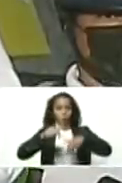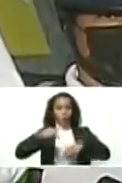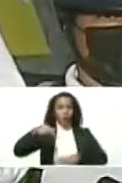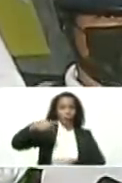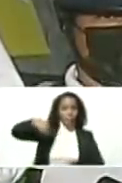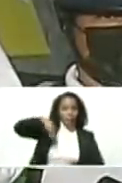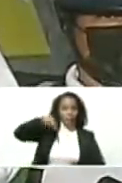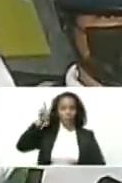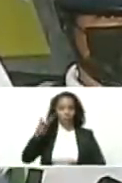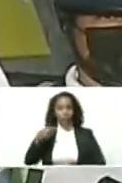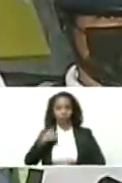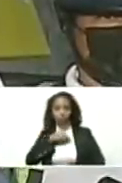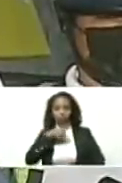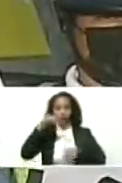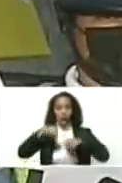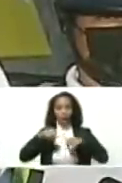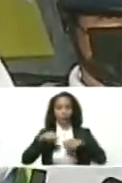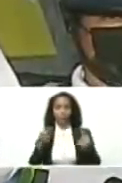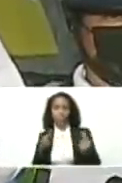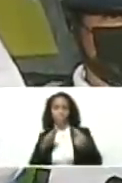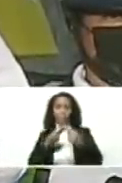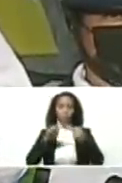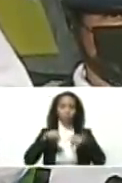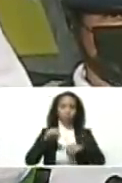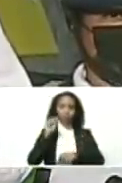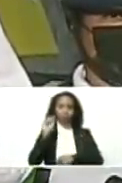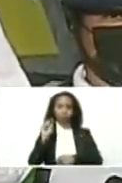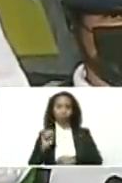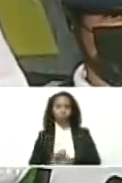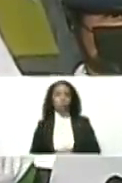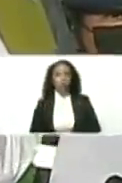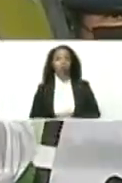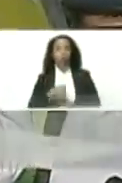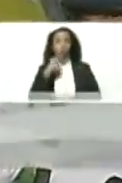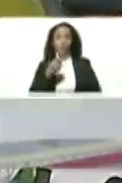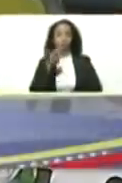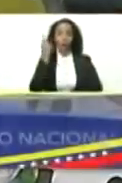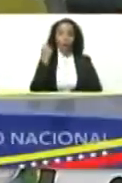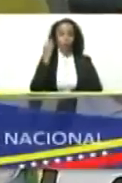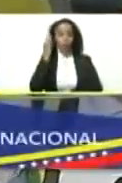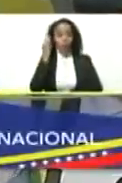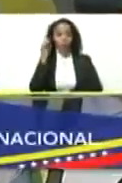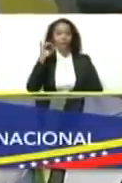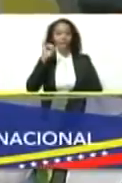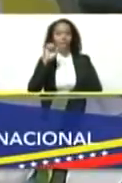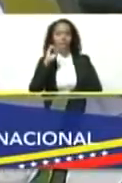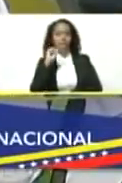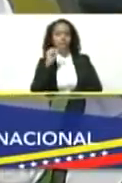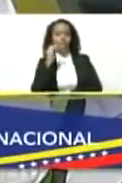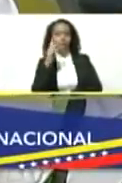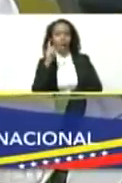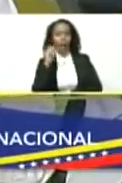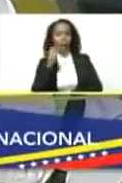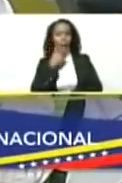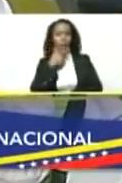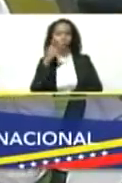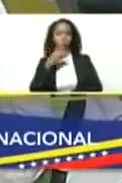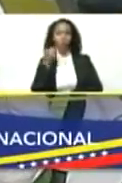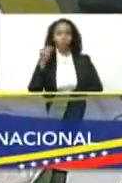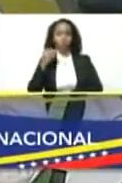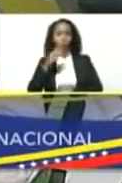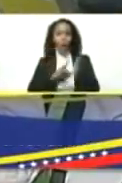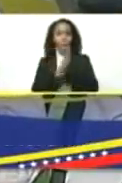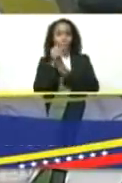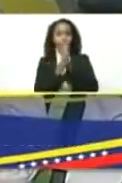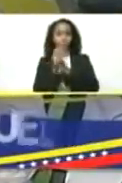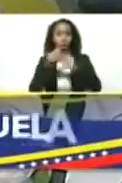Venezuela, nos encontramos aquí en este punto de encuentro, como lo decía nuestra compañera Jessica Bello, de la juventud, juventud emprendedora que hoy